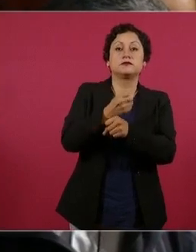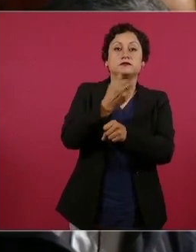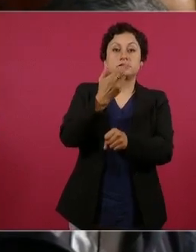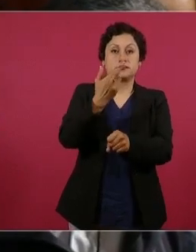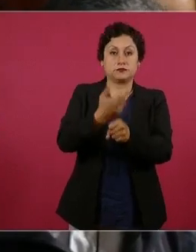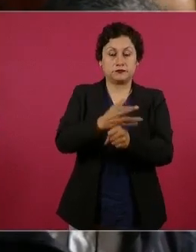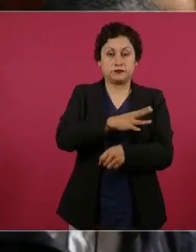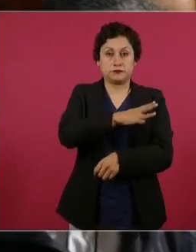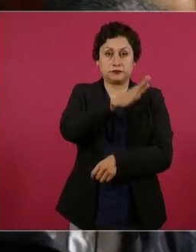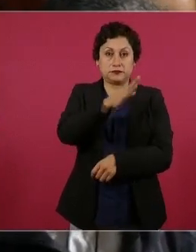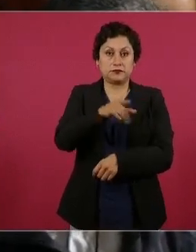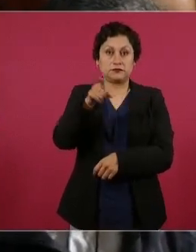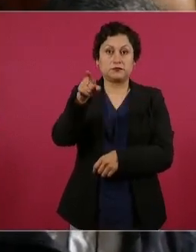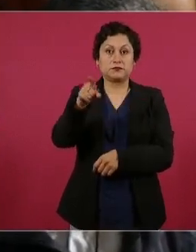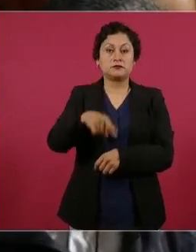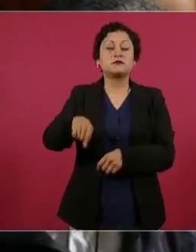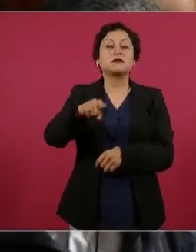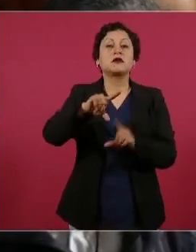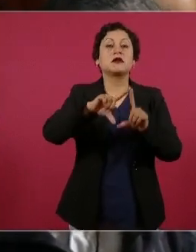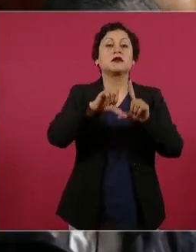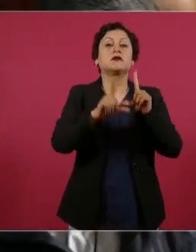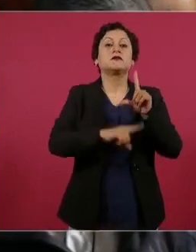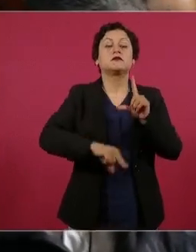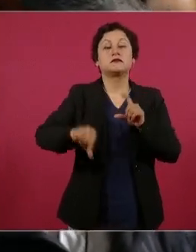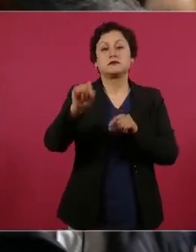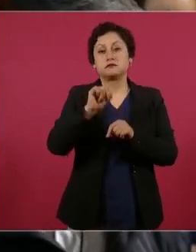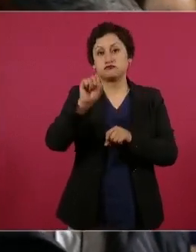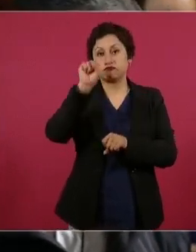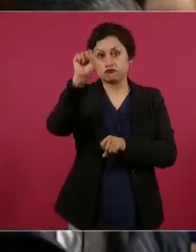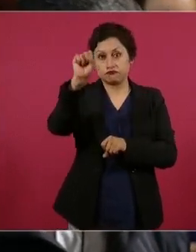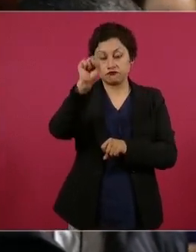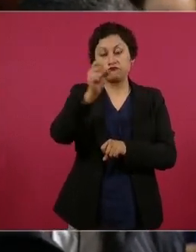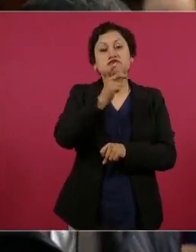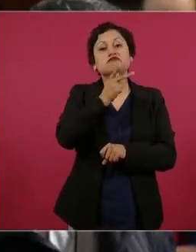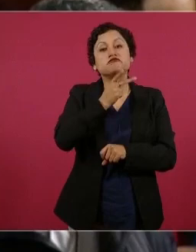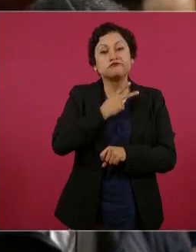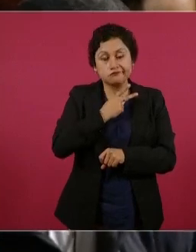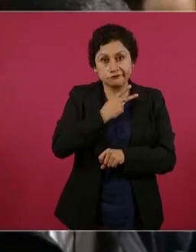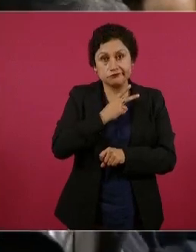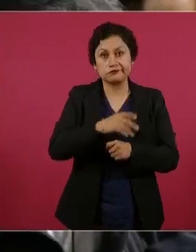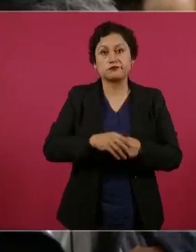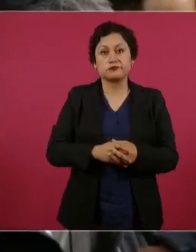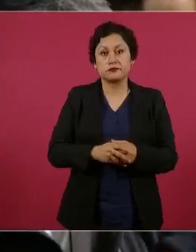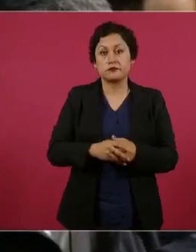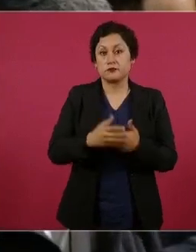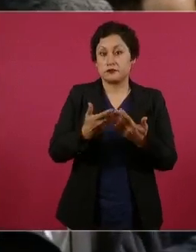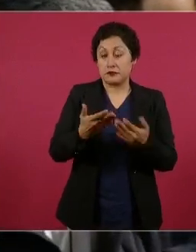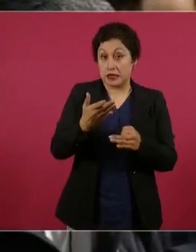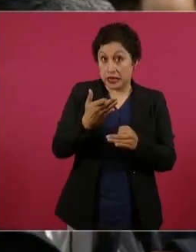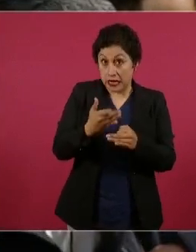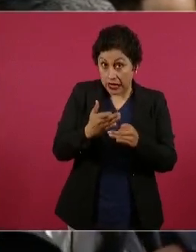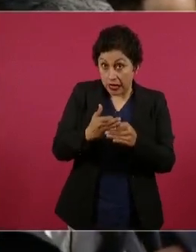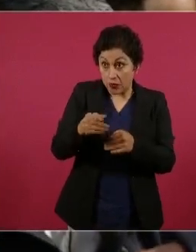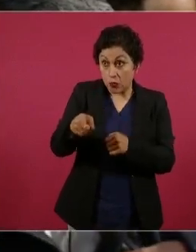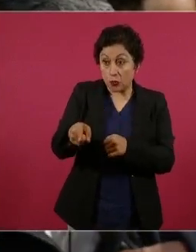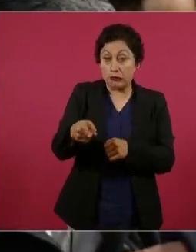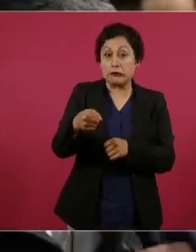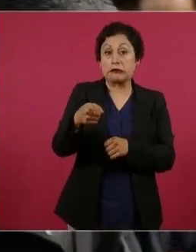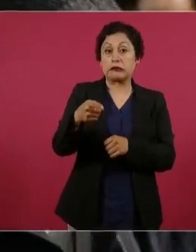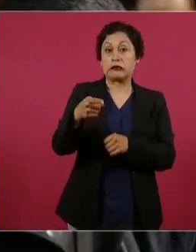Trabajadores Petroleros de la República Mexicana y la dirigencia actual está preparando una